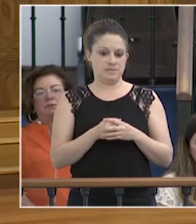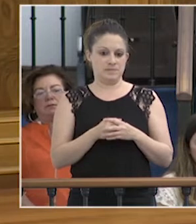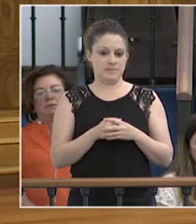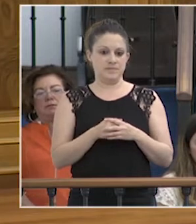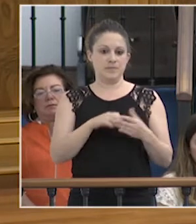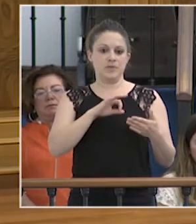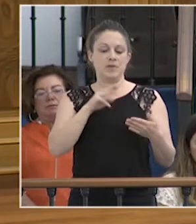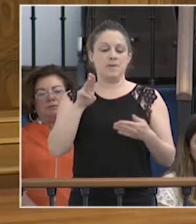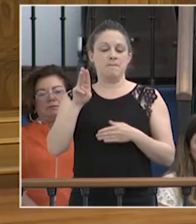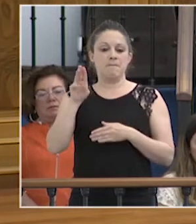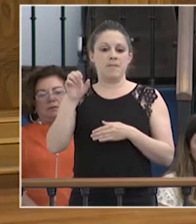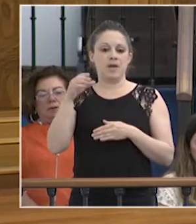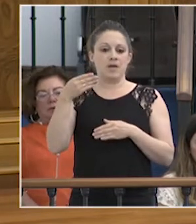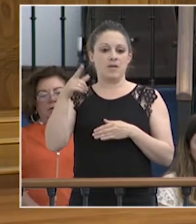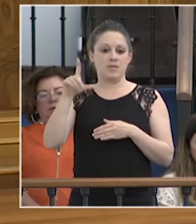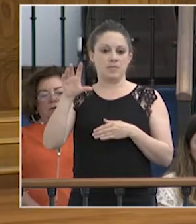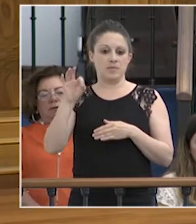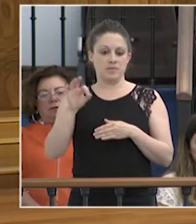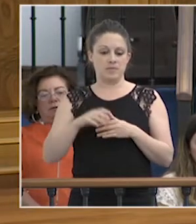Don Pablo Bellido Acevedo.